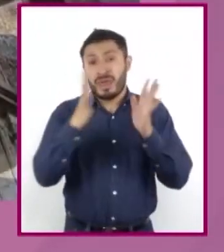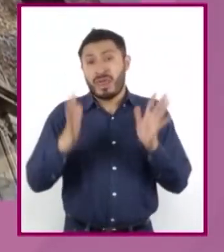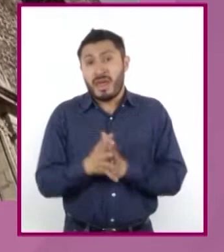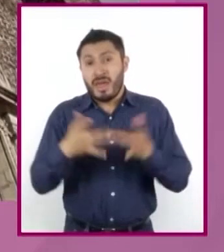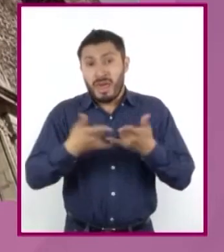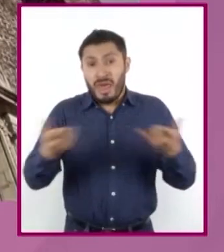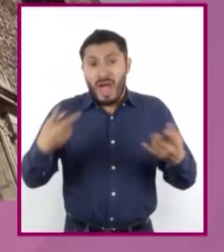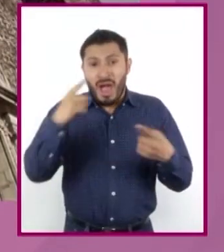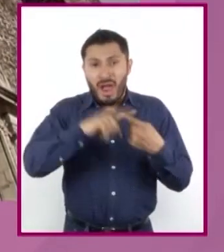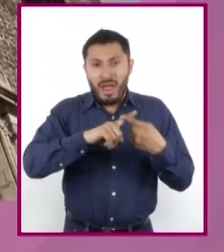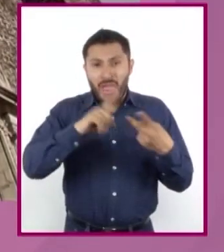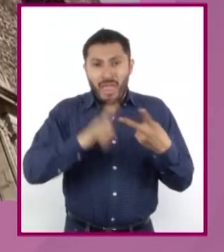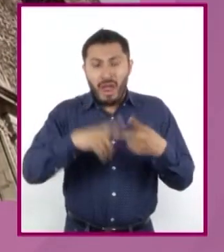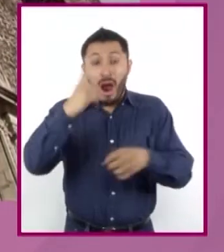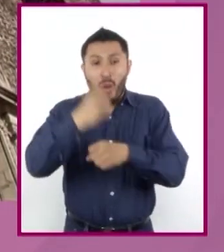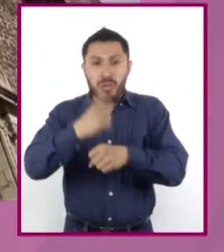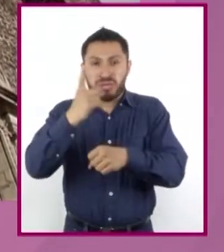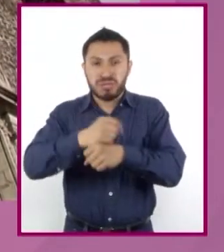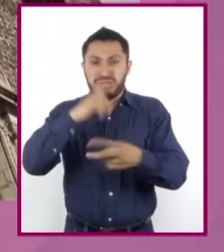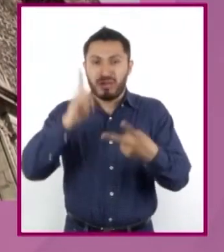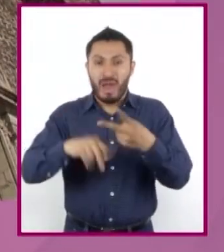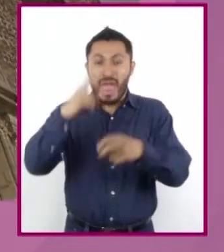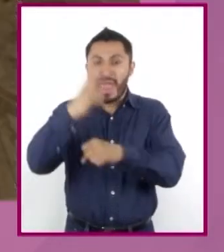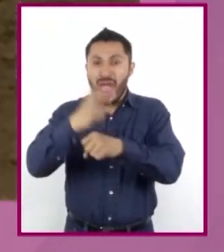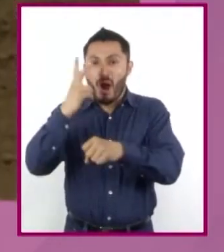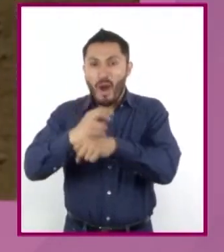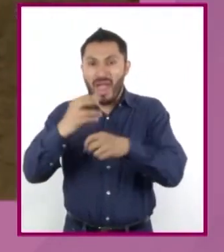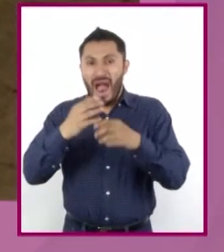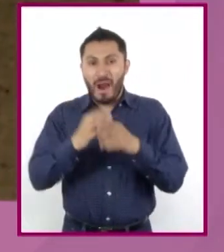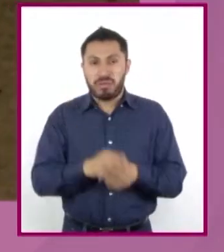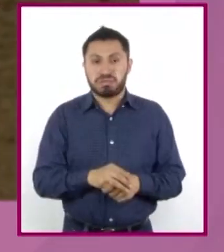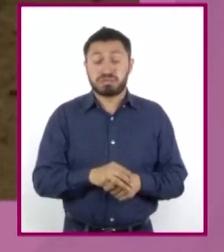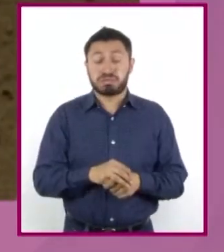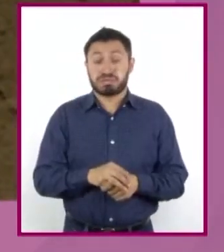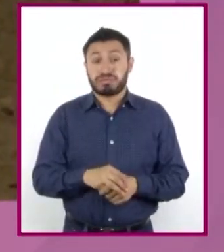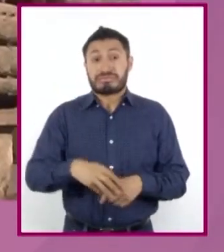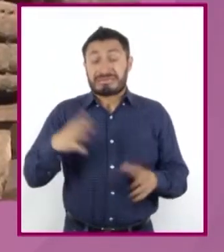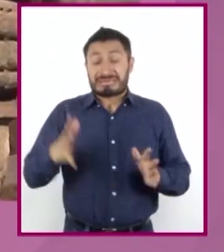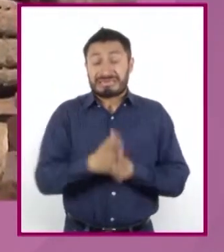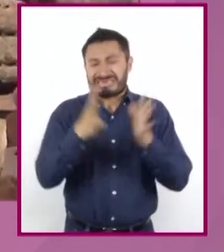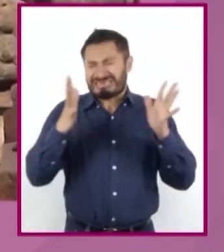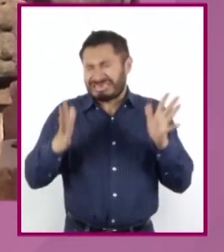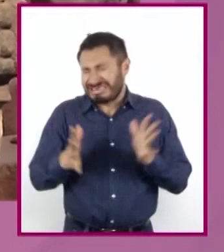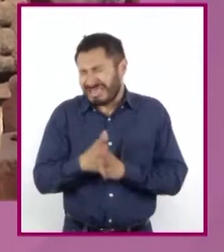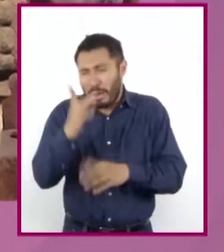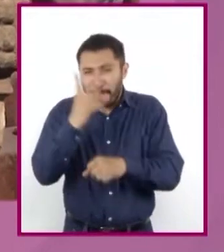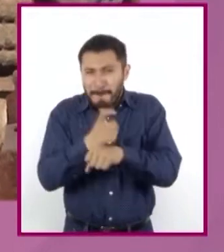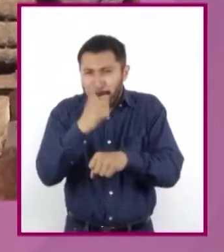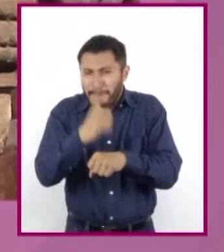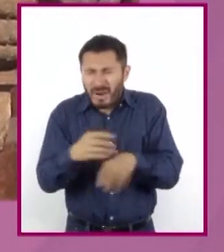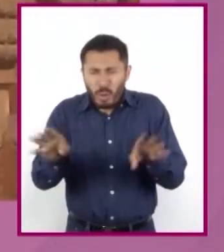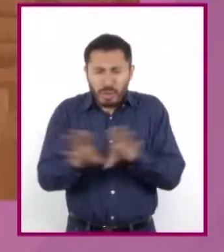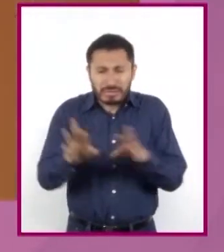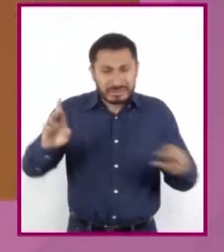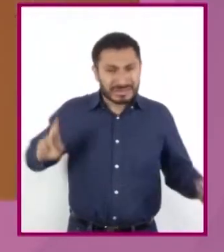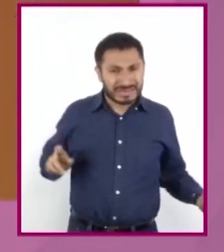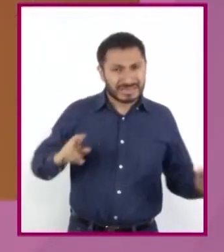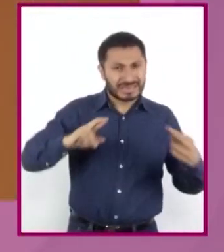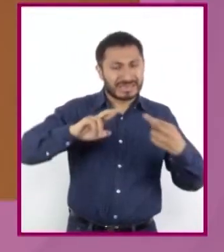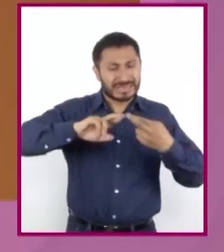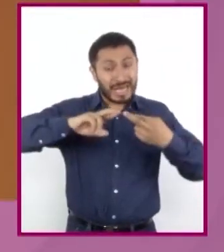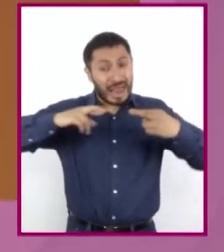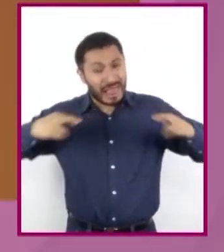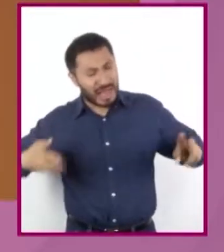tipos, primarias y secundarias. Las fuentes primarias tienen una relación directa con el personaje,